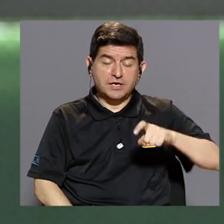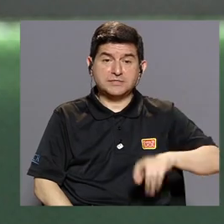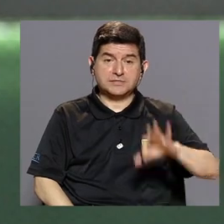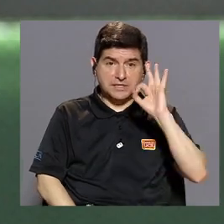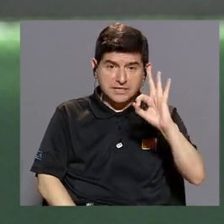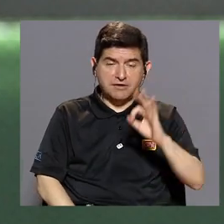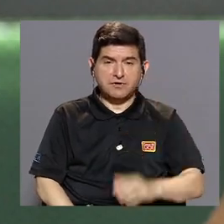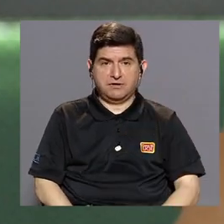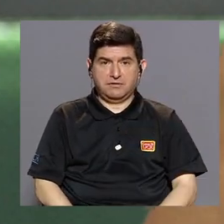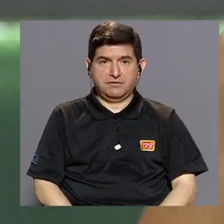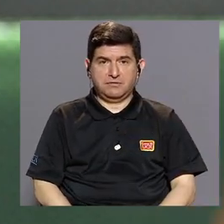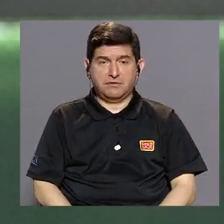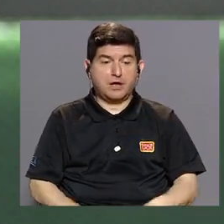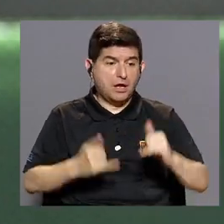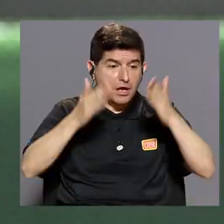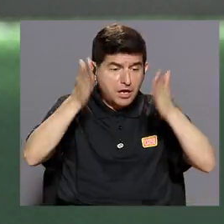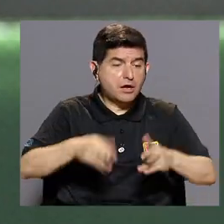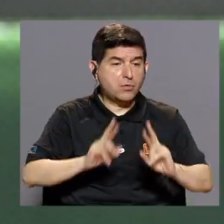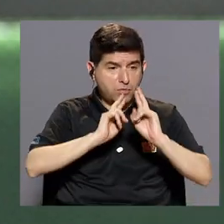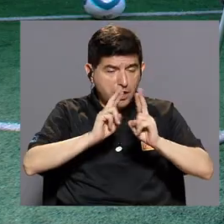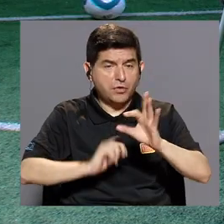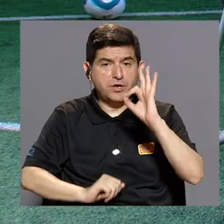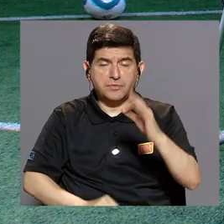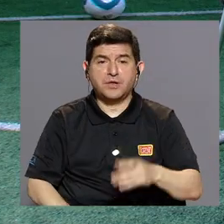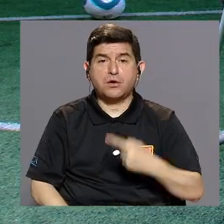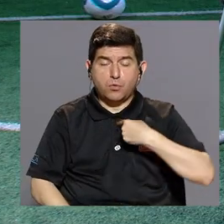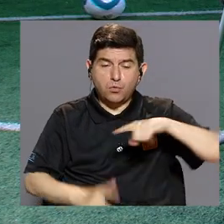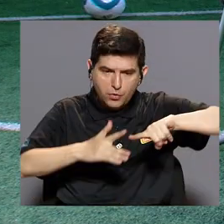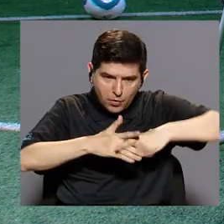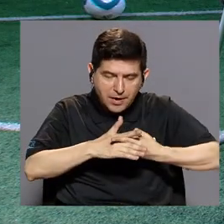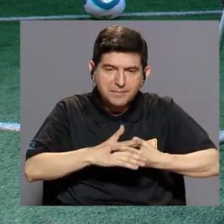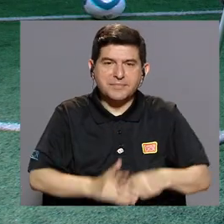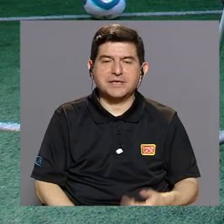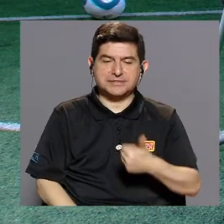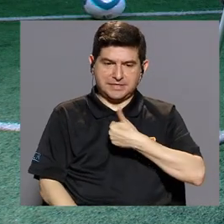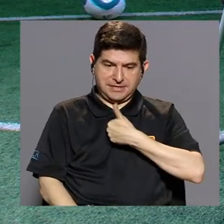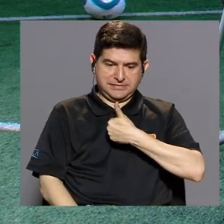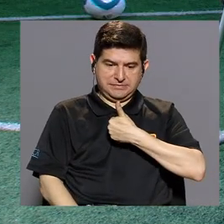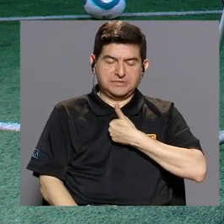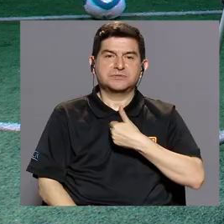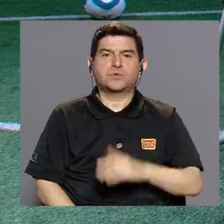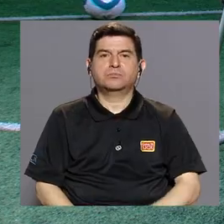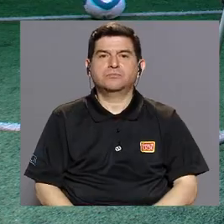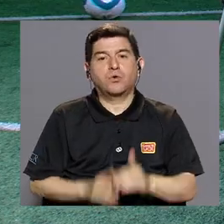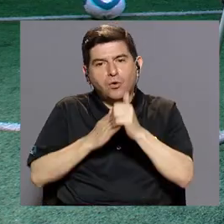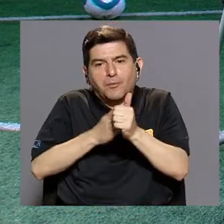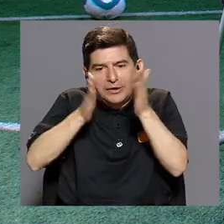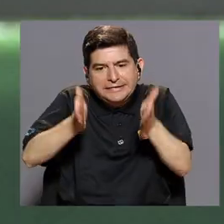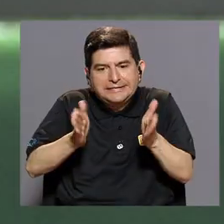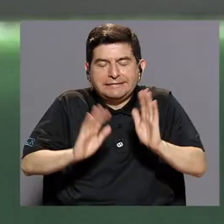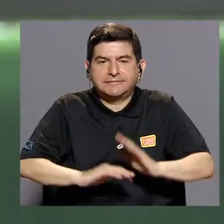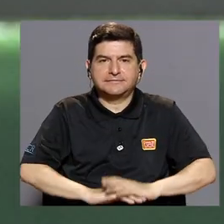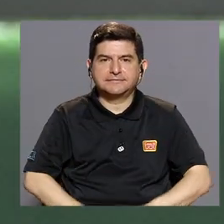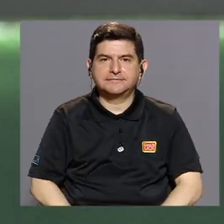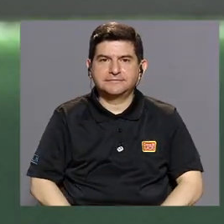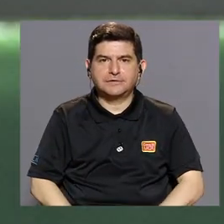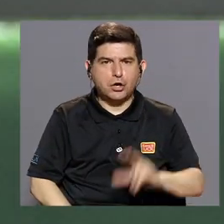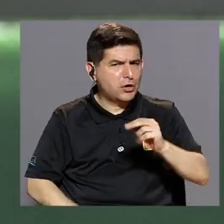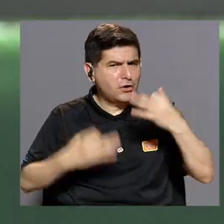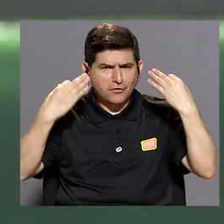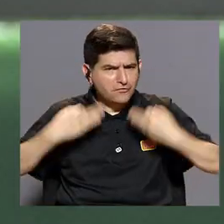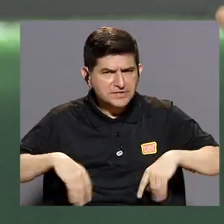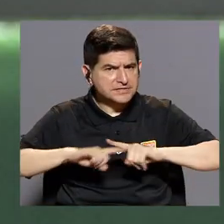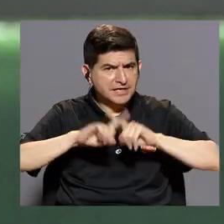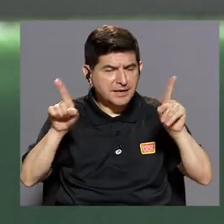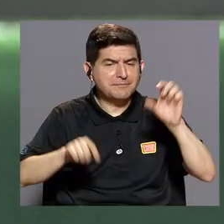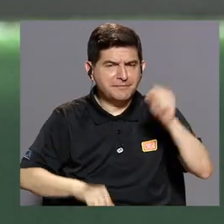bien. Y si uno quiere que las jugadoras rindan, tenemos que empezar desde la cabeza, digamos. Uh-huh. Obviamente, no